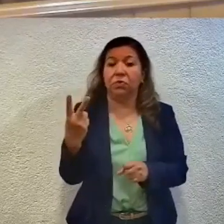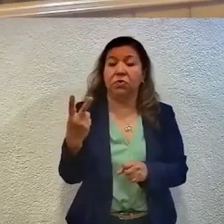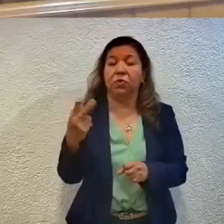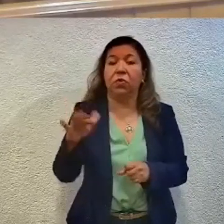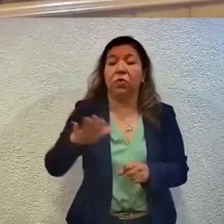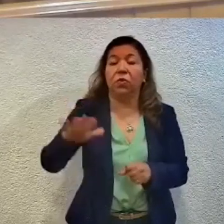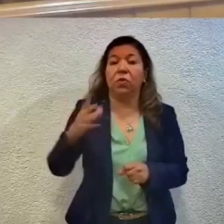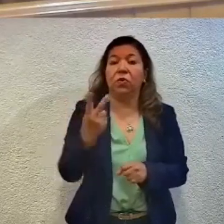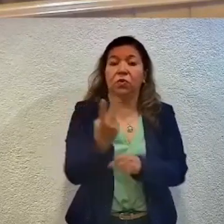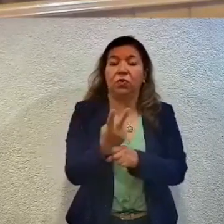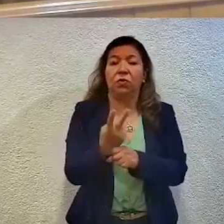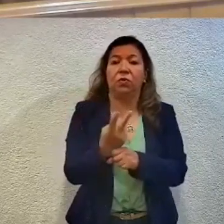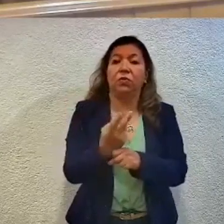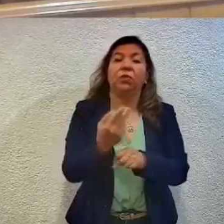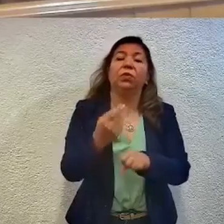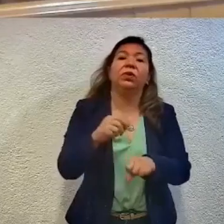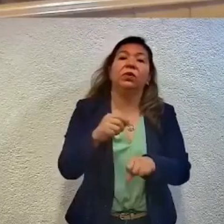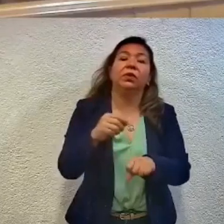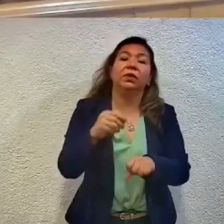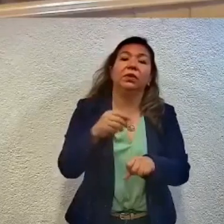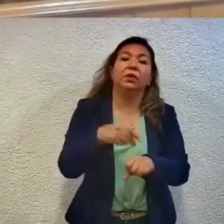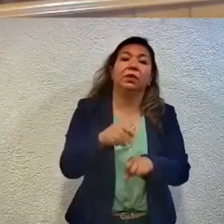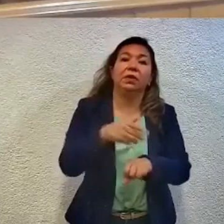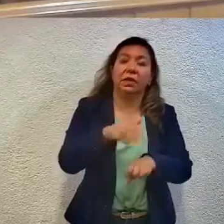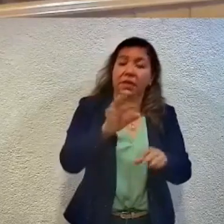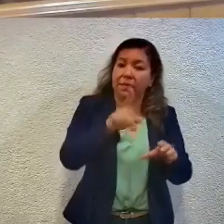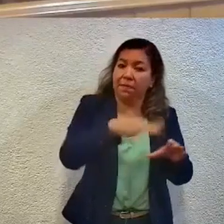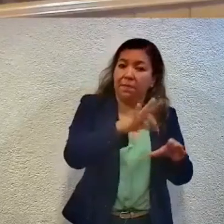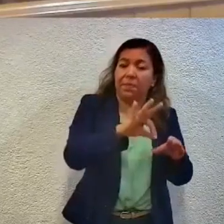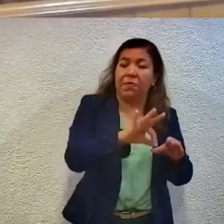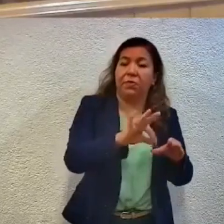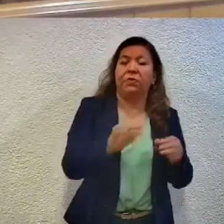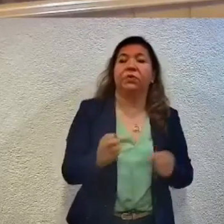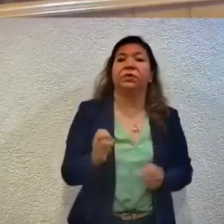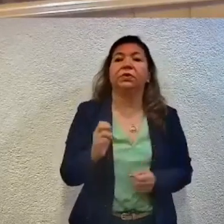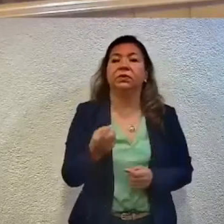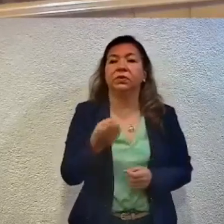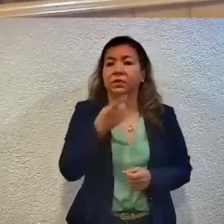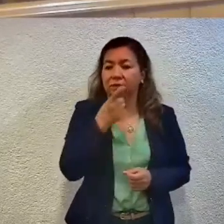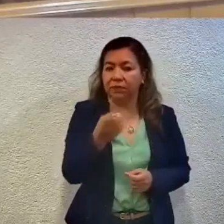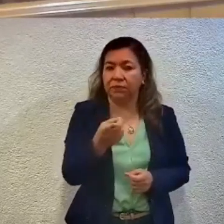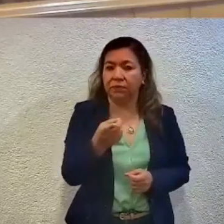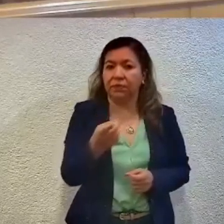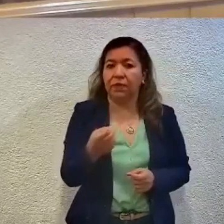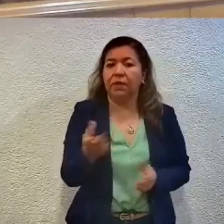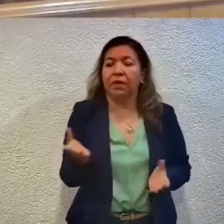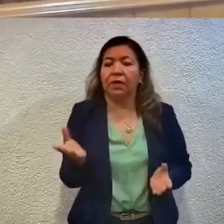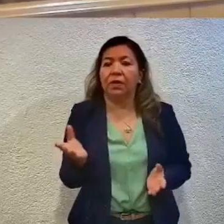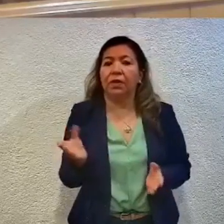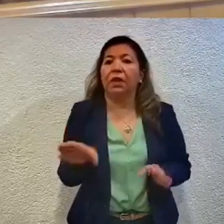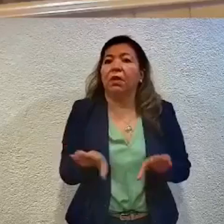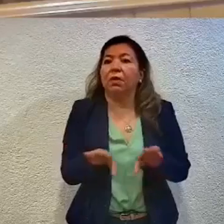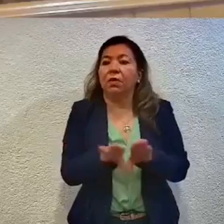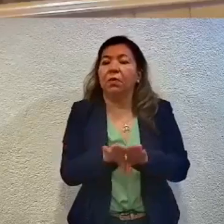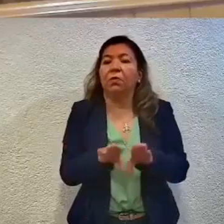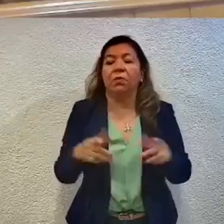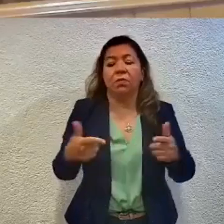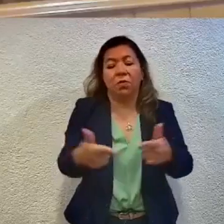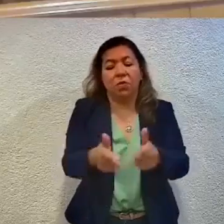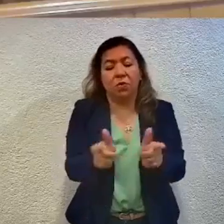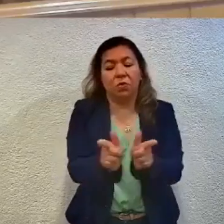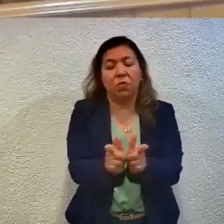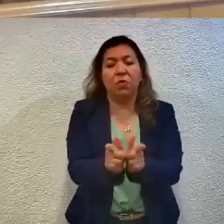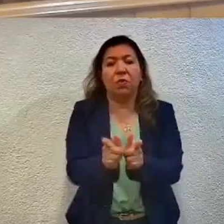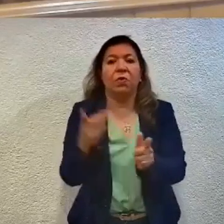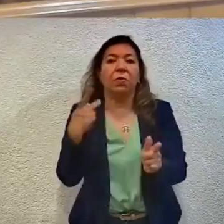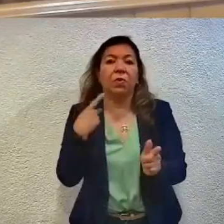que el recuento sea determinante para el resultado de la votación, es decir, que con motivo del recuento el partido o candidato que